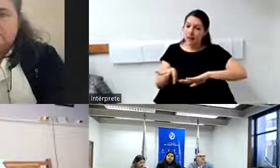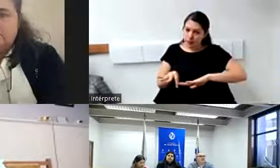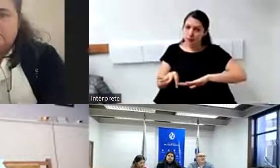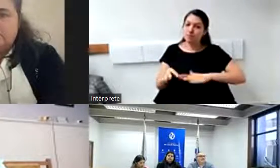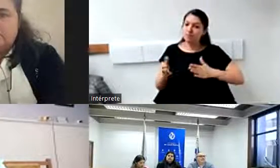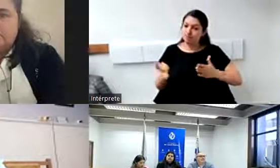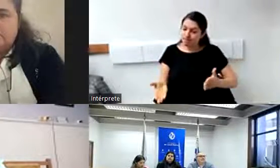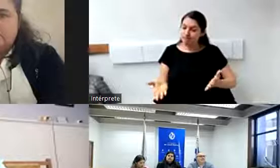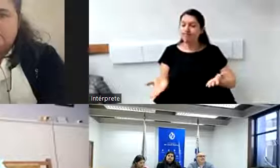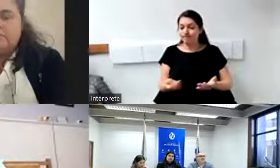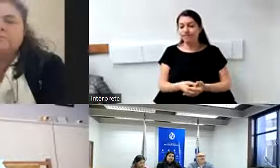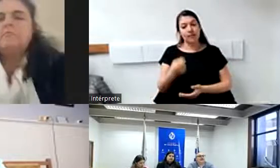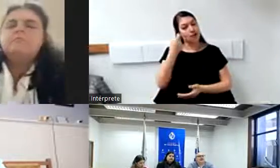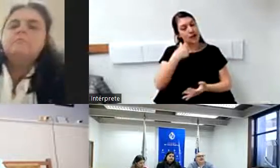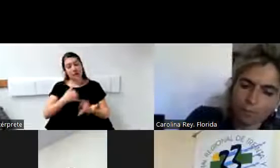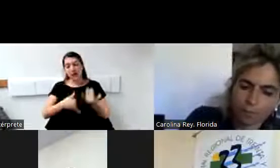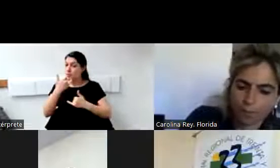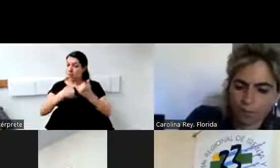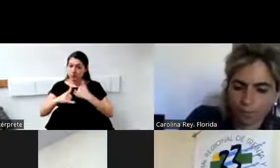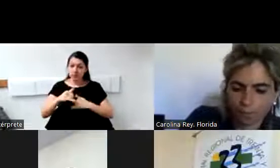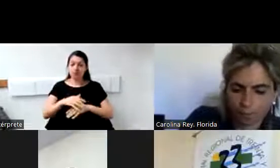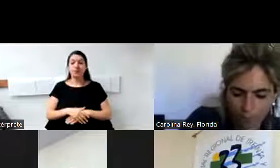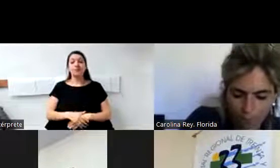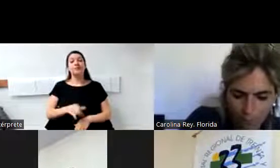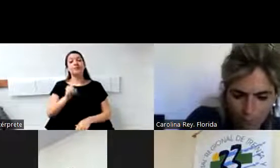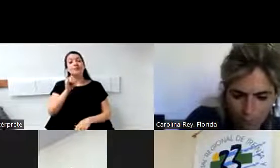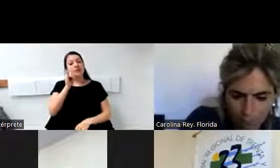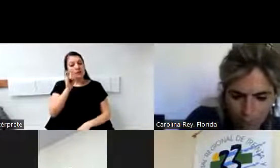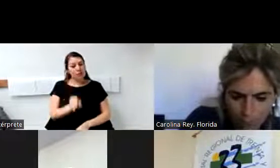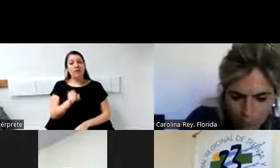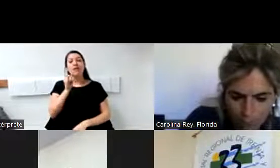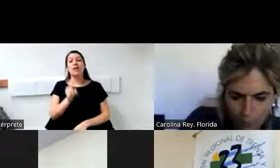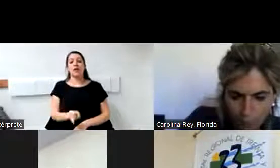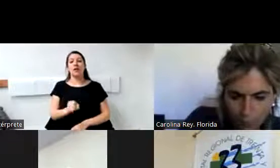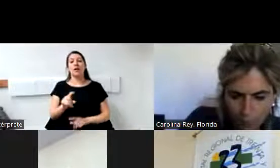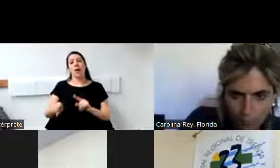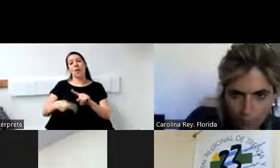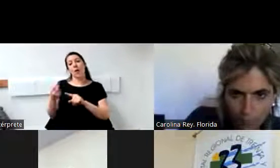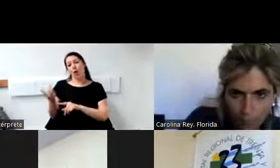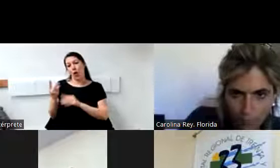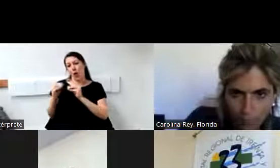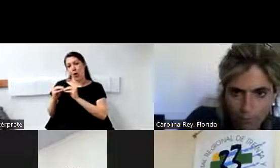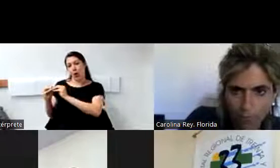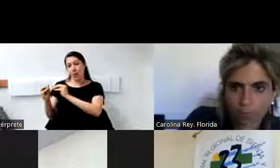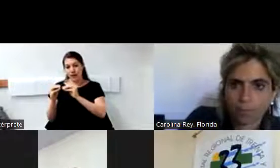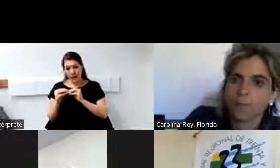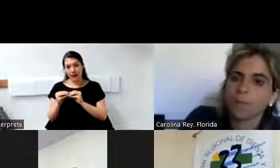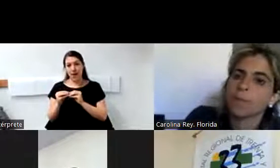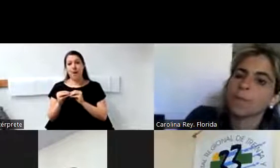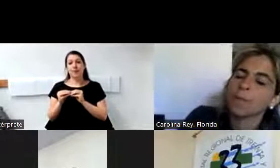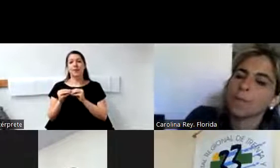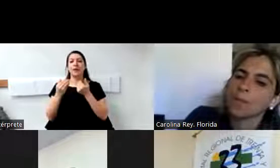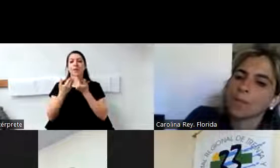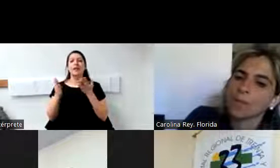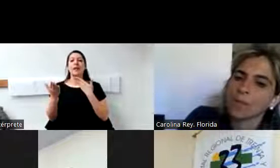estuvo presente. De todas maneras, ahora cuando Carolina y Estefanía se sistematice